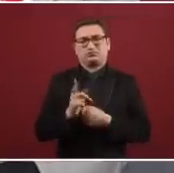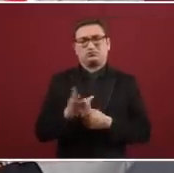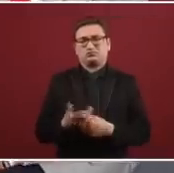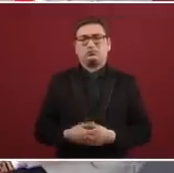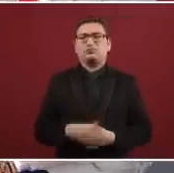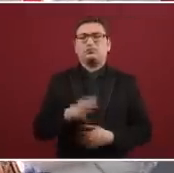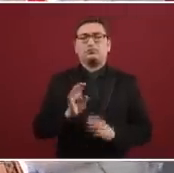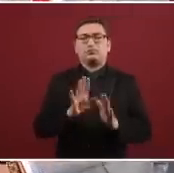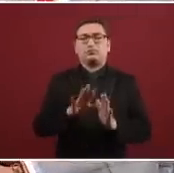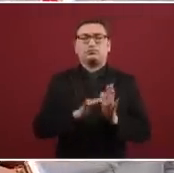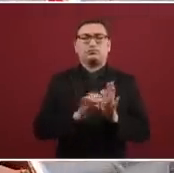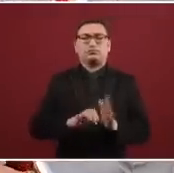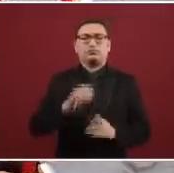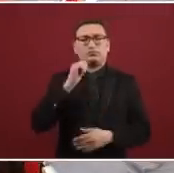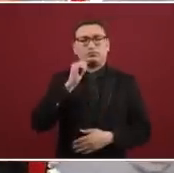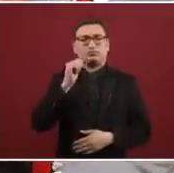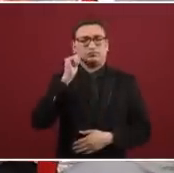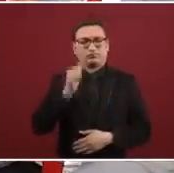por ejemplo,